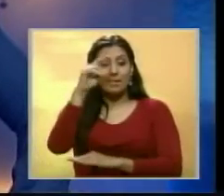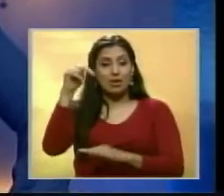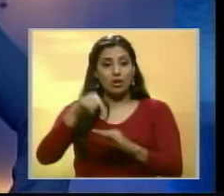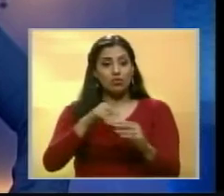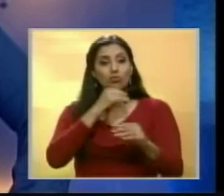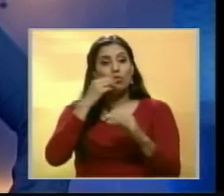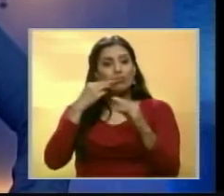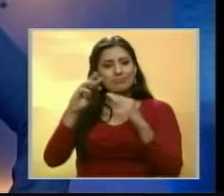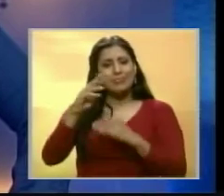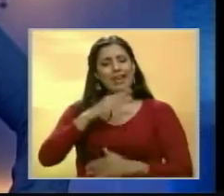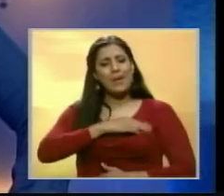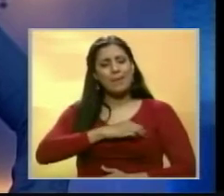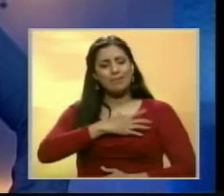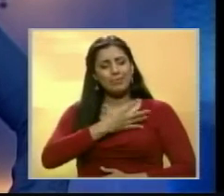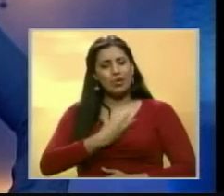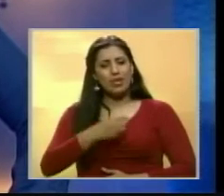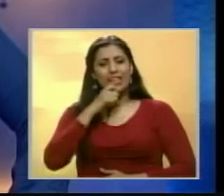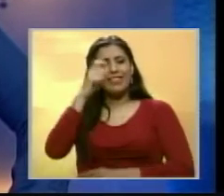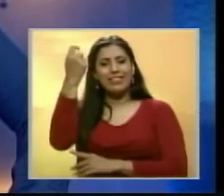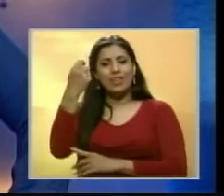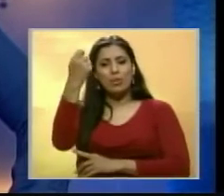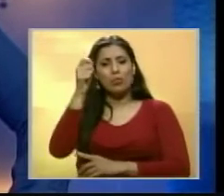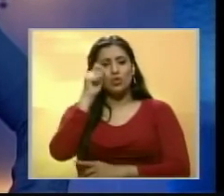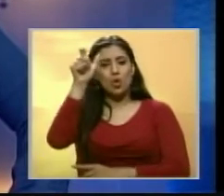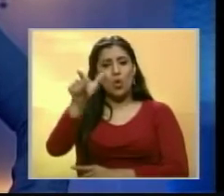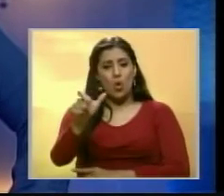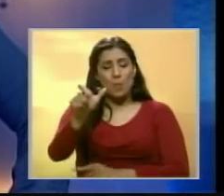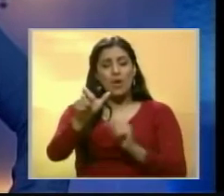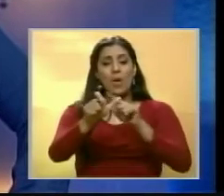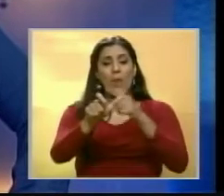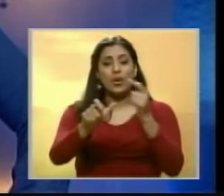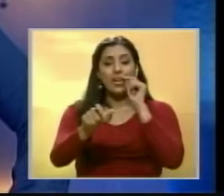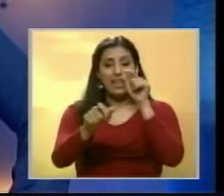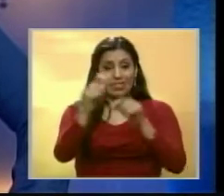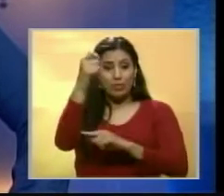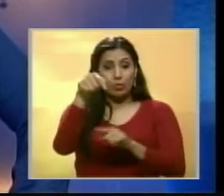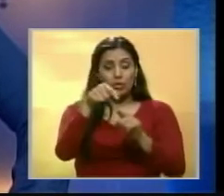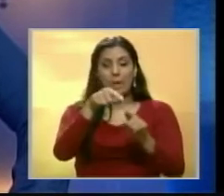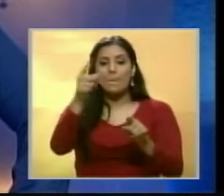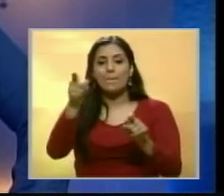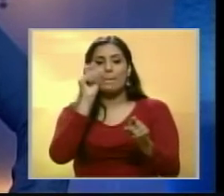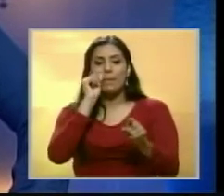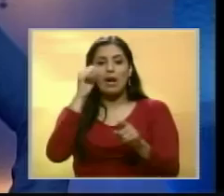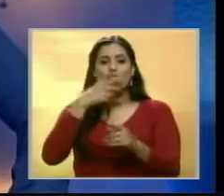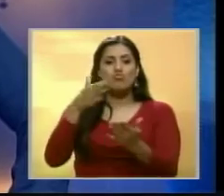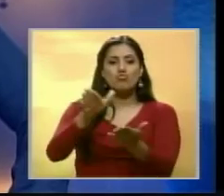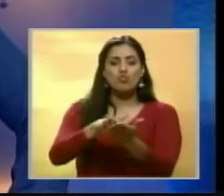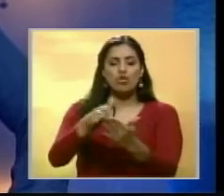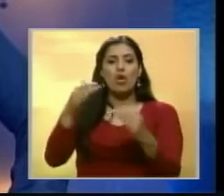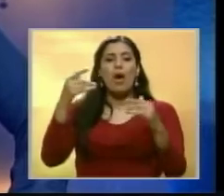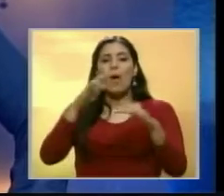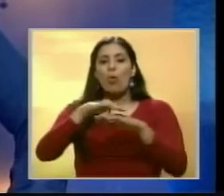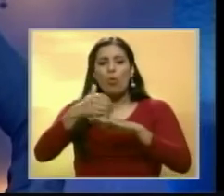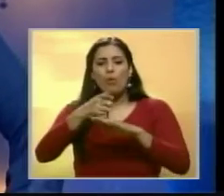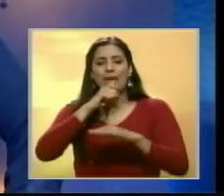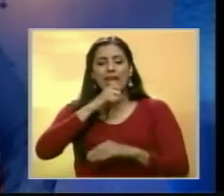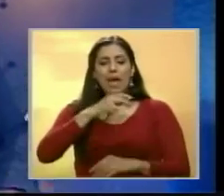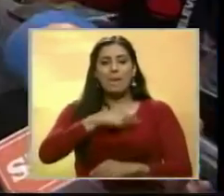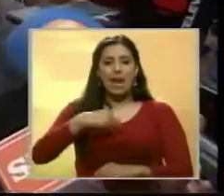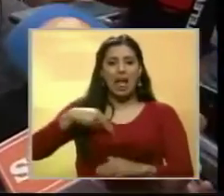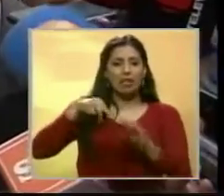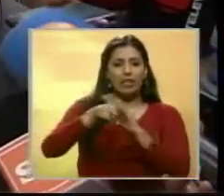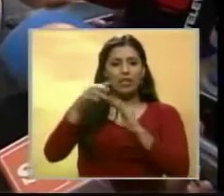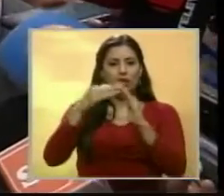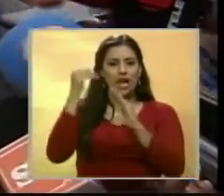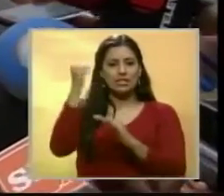Nacional envió sus condolencias al diputado Robert Alcalá tras el asesinato de su padre en manos de Lampa en su casa ubicada en el estado Sucre.